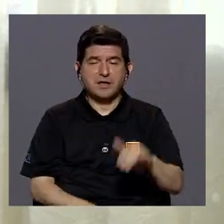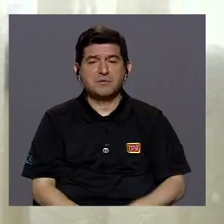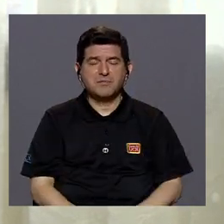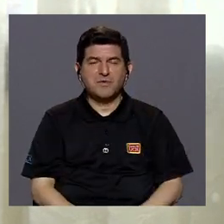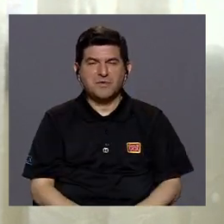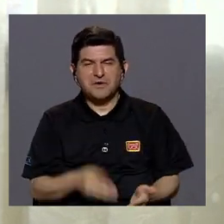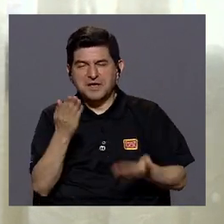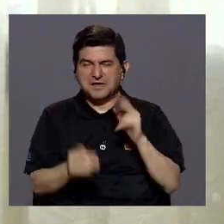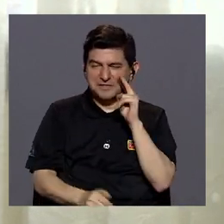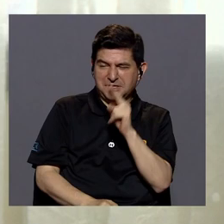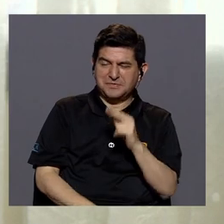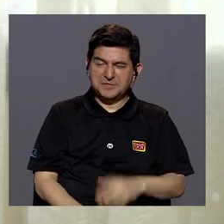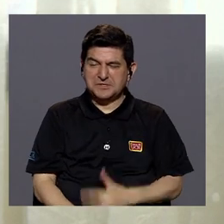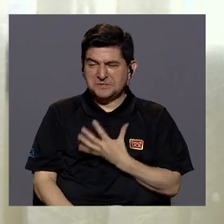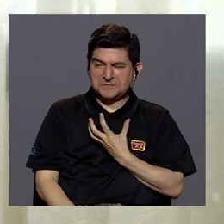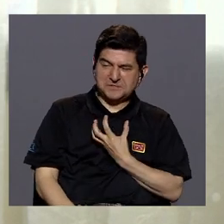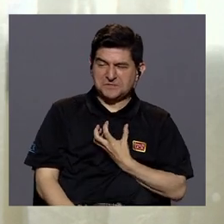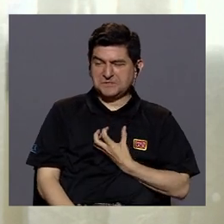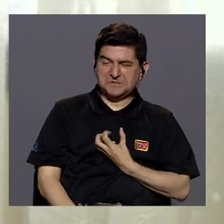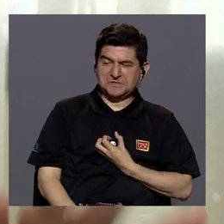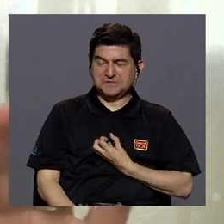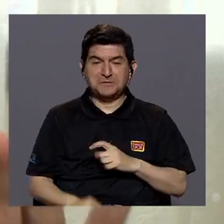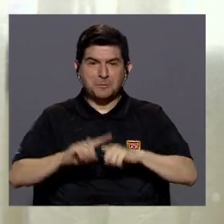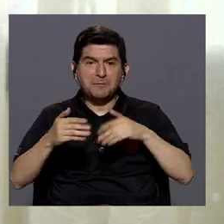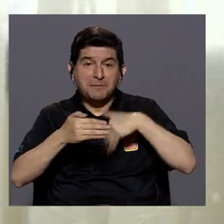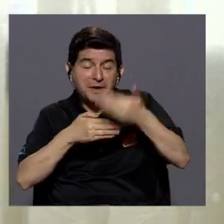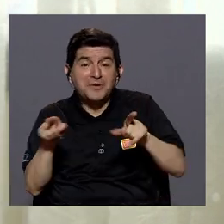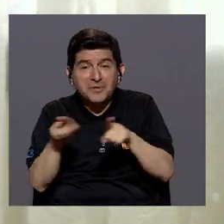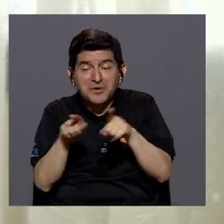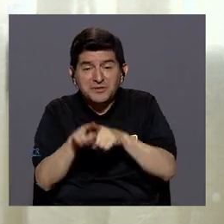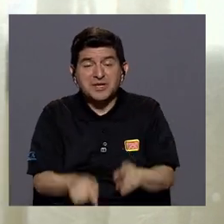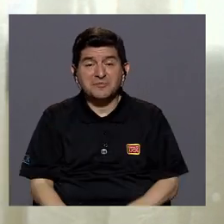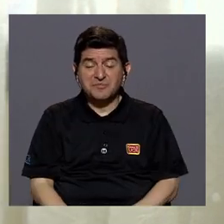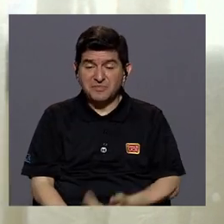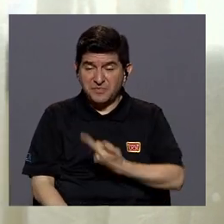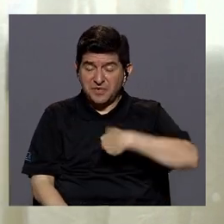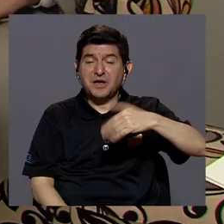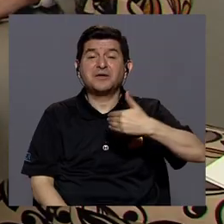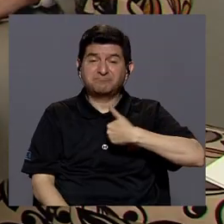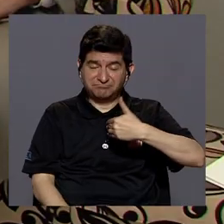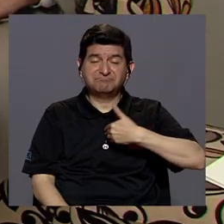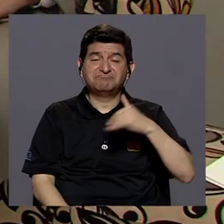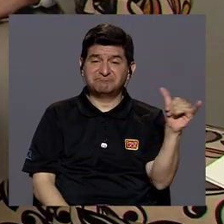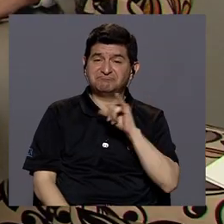envidia. Pero bueno, después ya también lo hicimos, lo tuvimos nosotros.